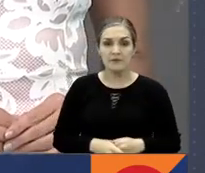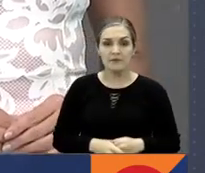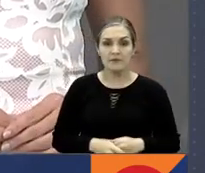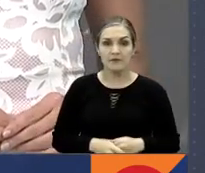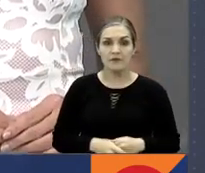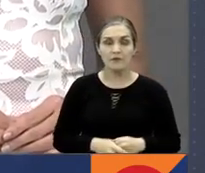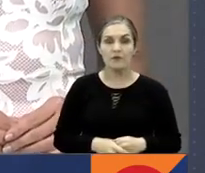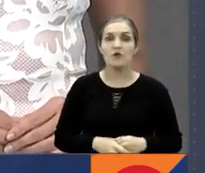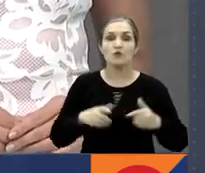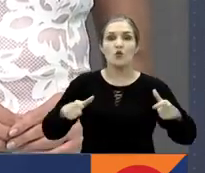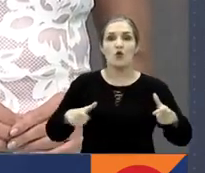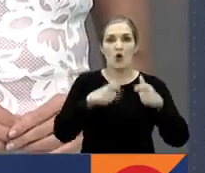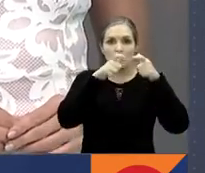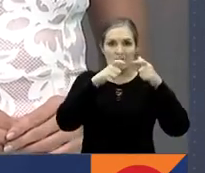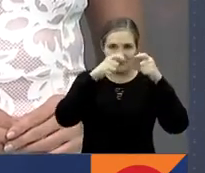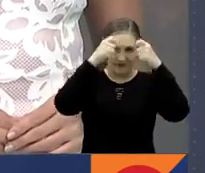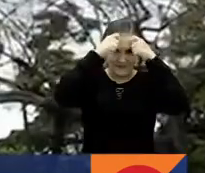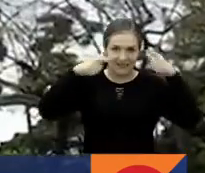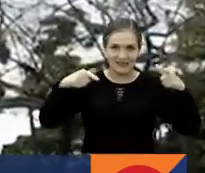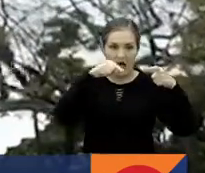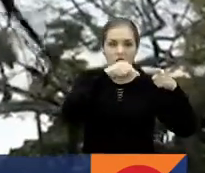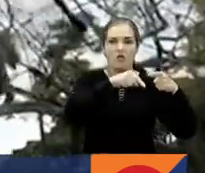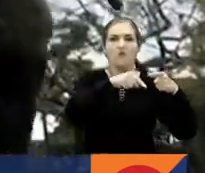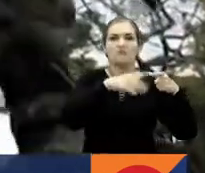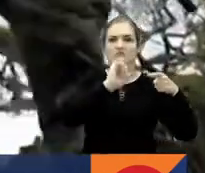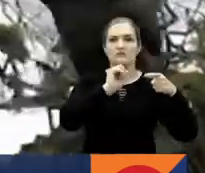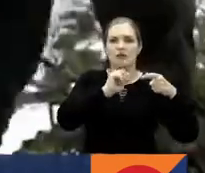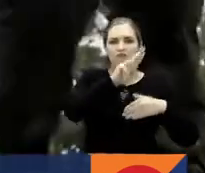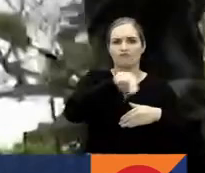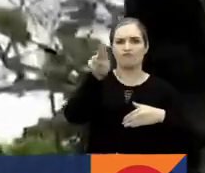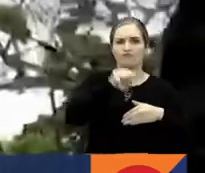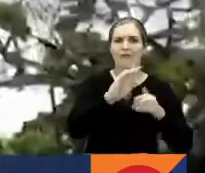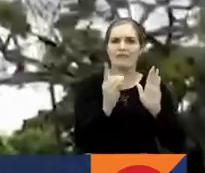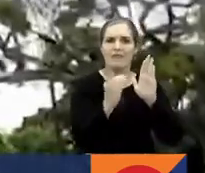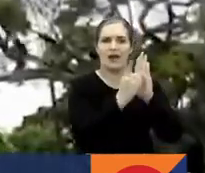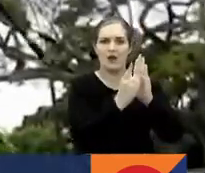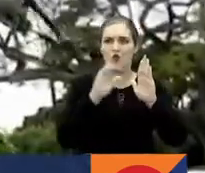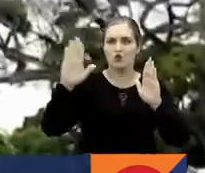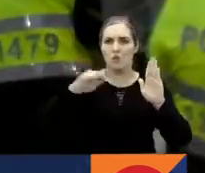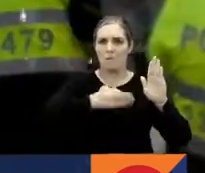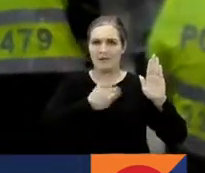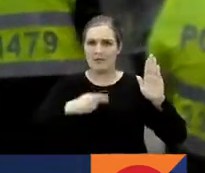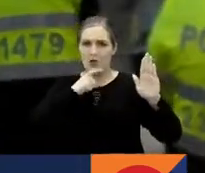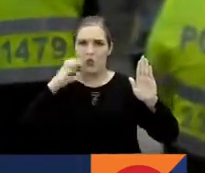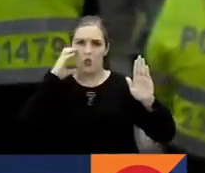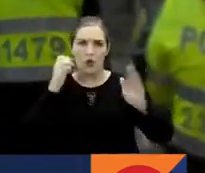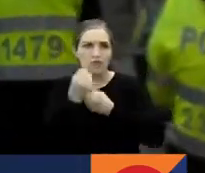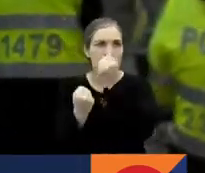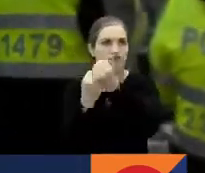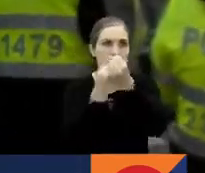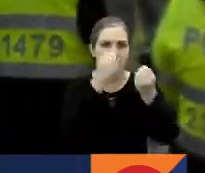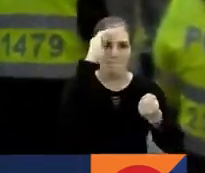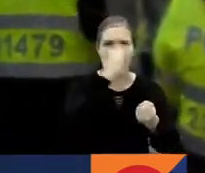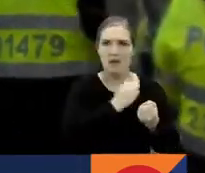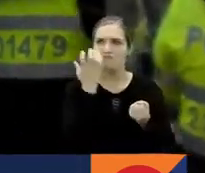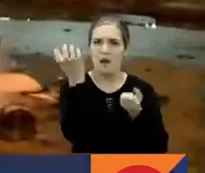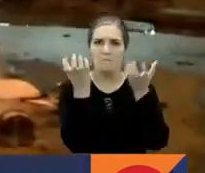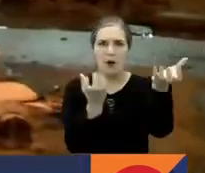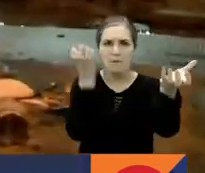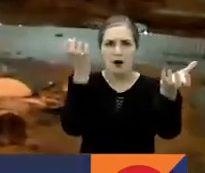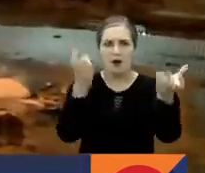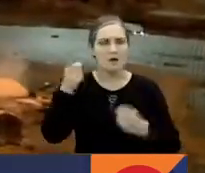asistencia militar será impugnado por el Gobierno Nacional. Así lo reveló el presidente de la República, quien defendió la aplicación de la medida en